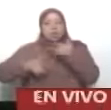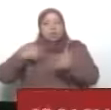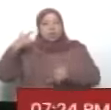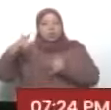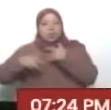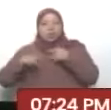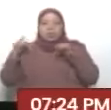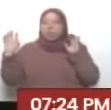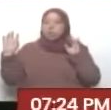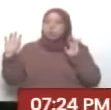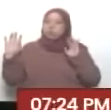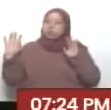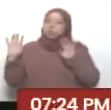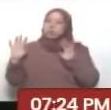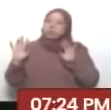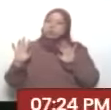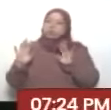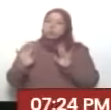ninguna marcha.